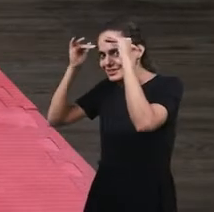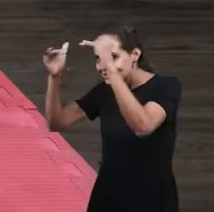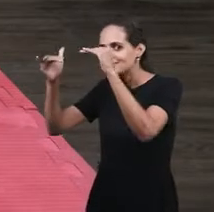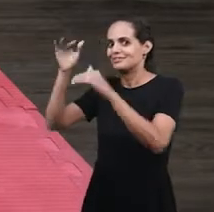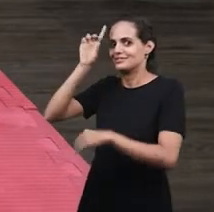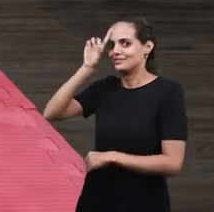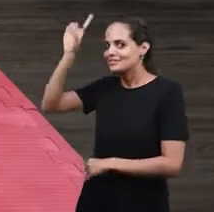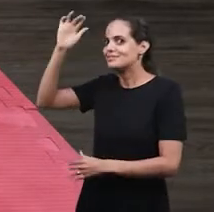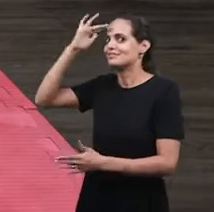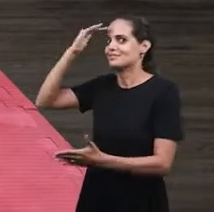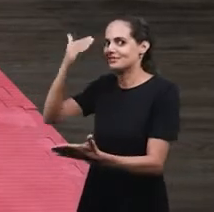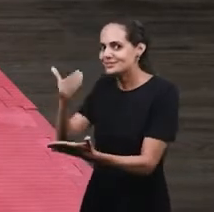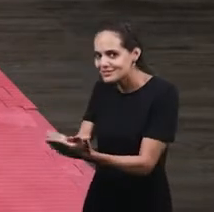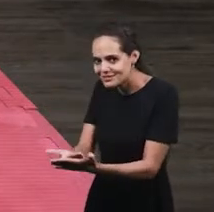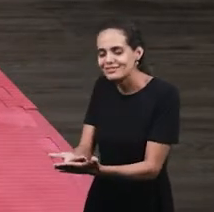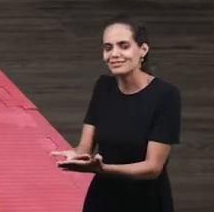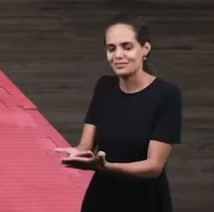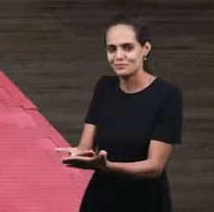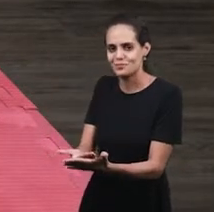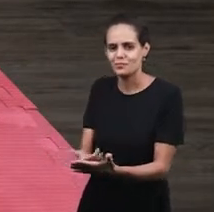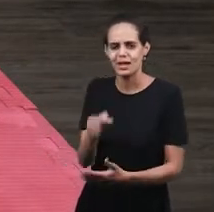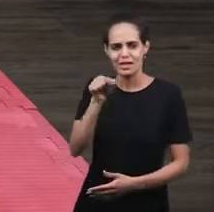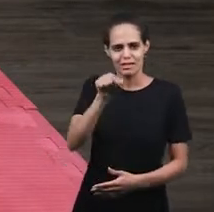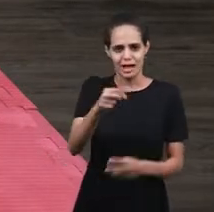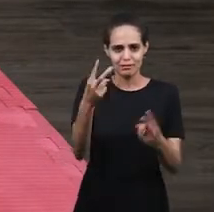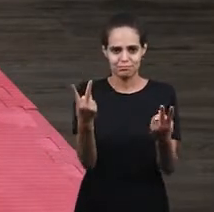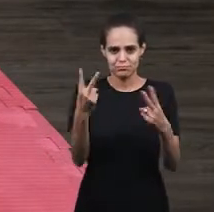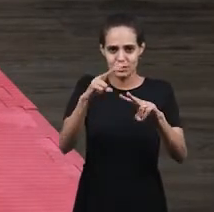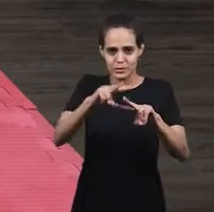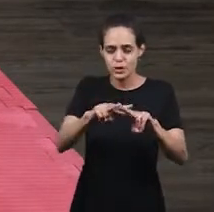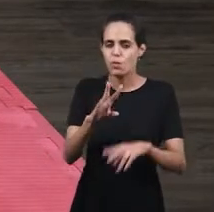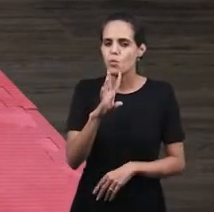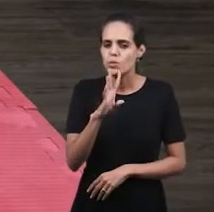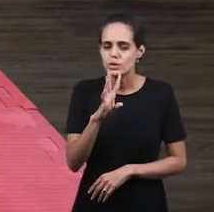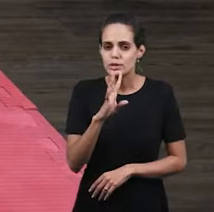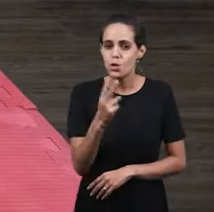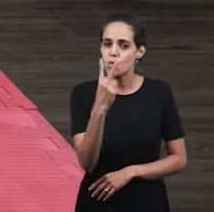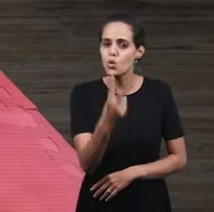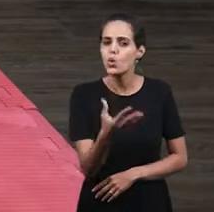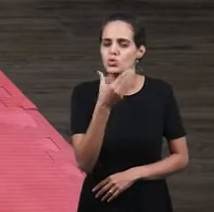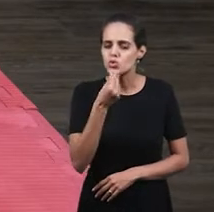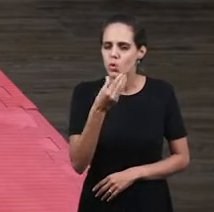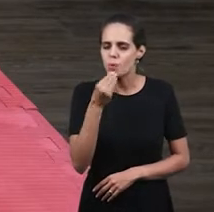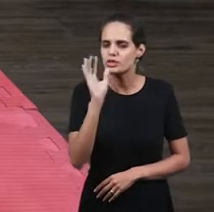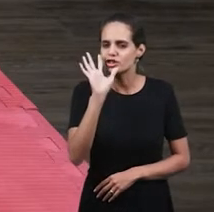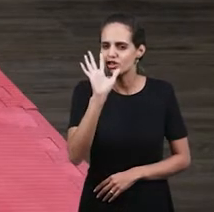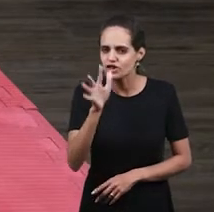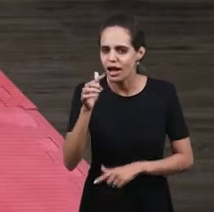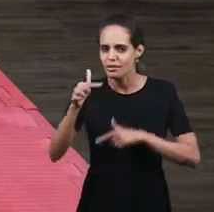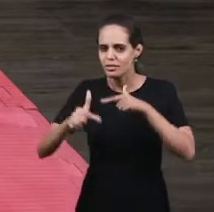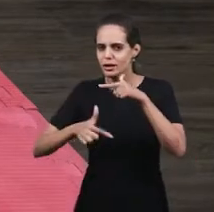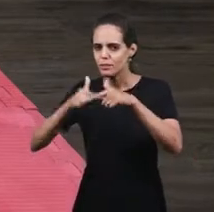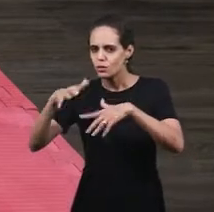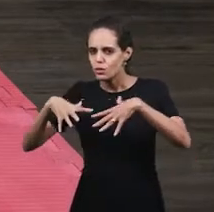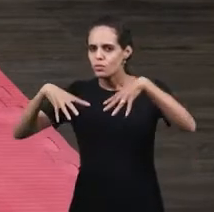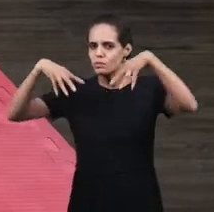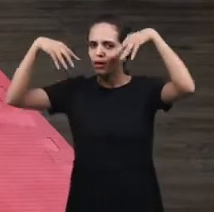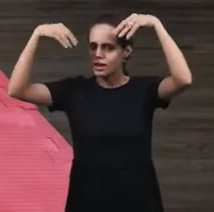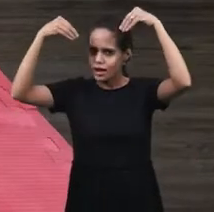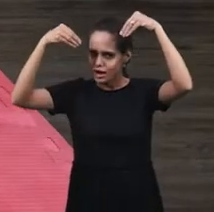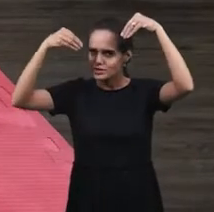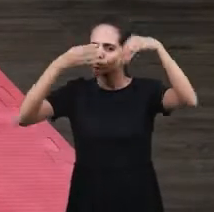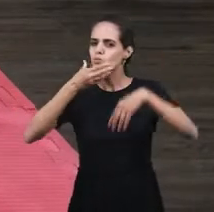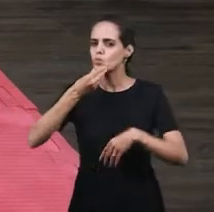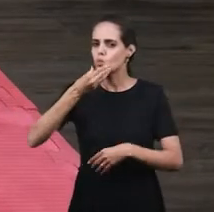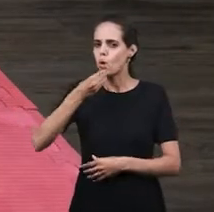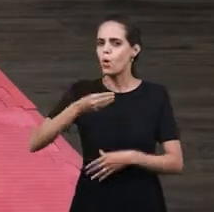Dios. Y allá, en la prisión, José conoció a dos hombres que habían trabajado en el palacio